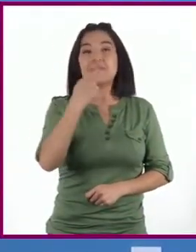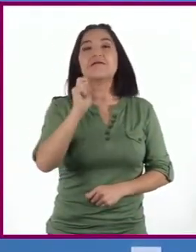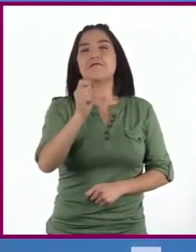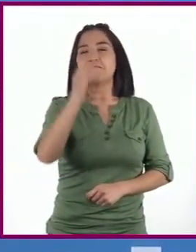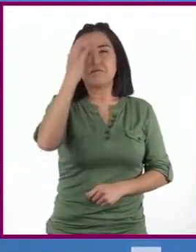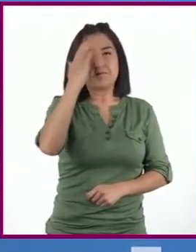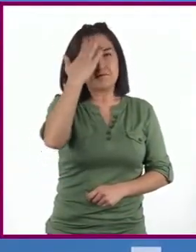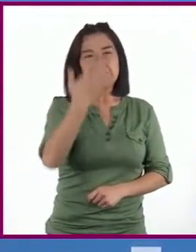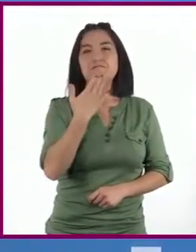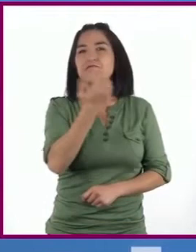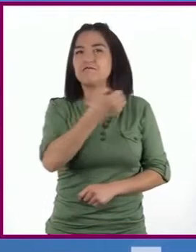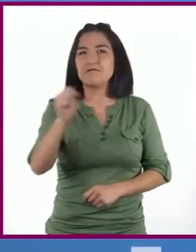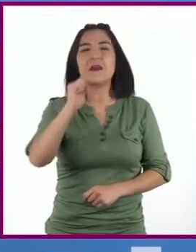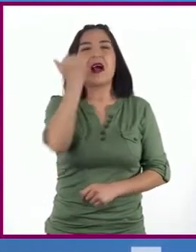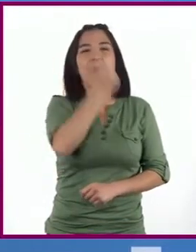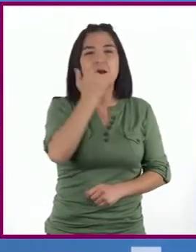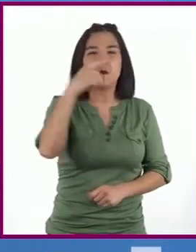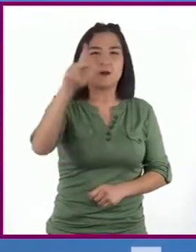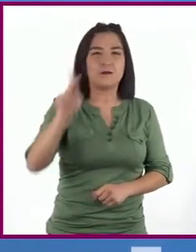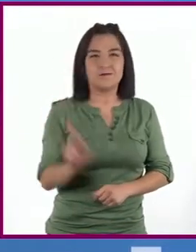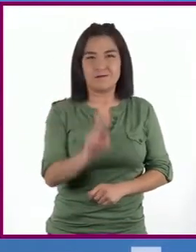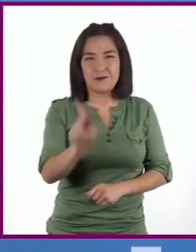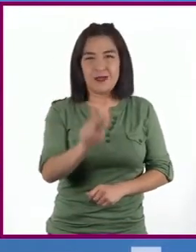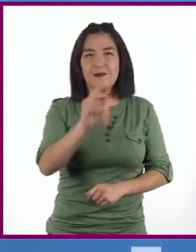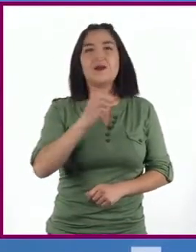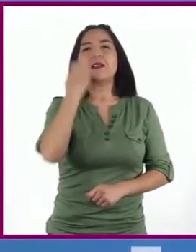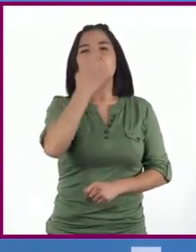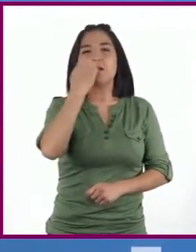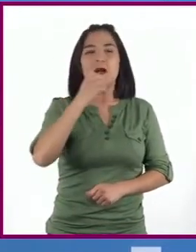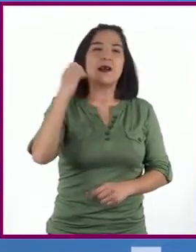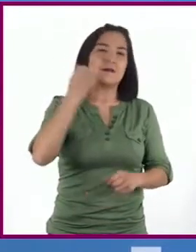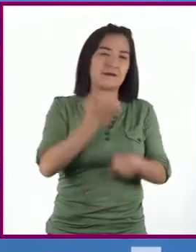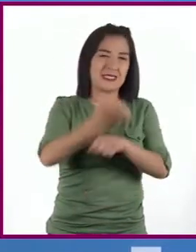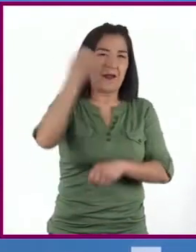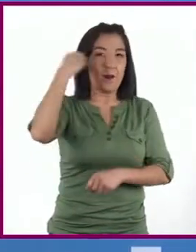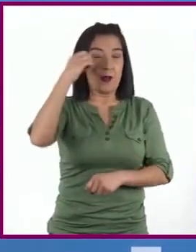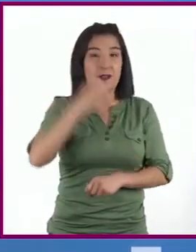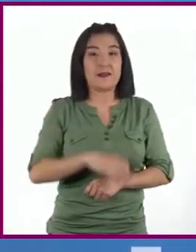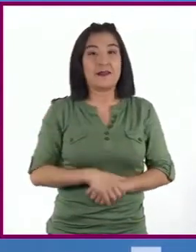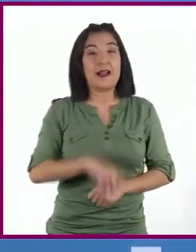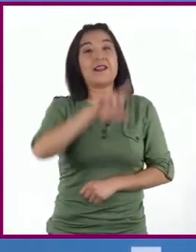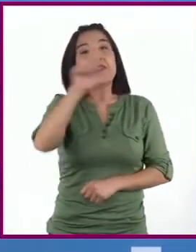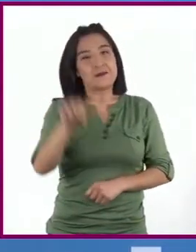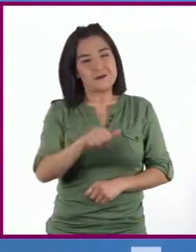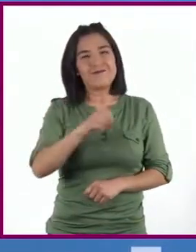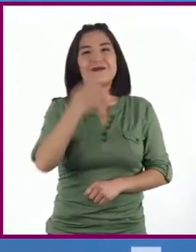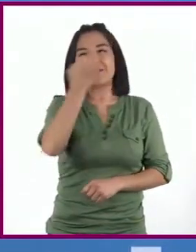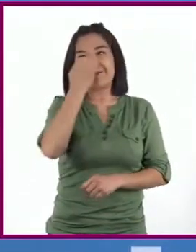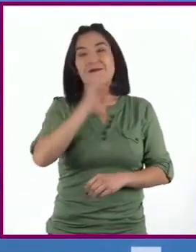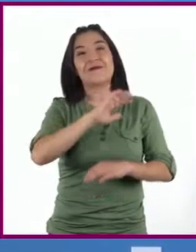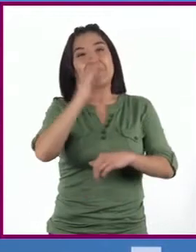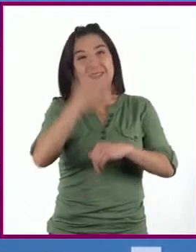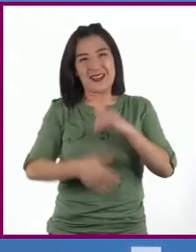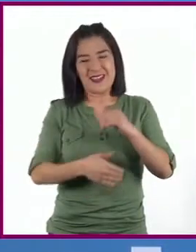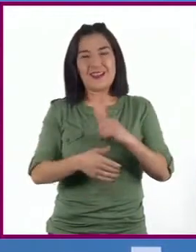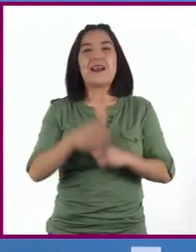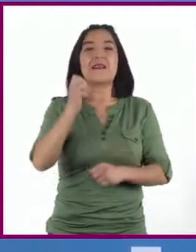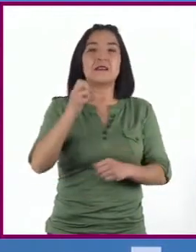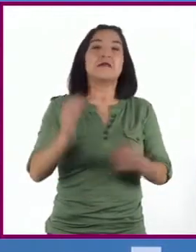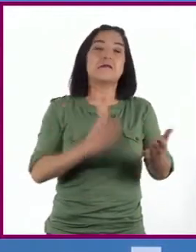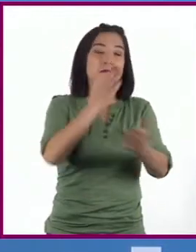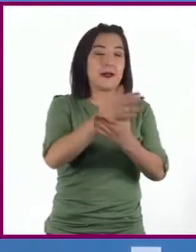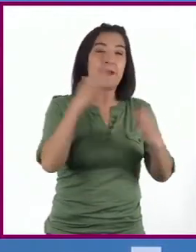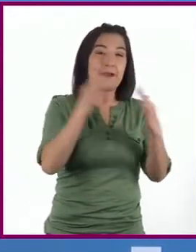de una secundaria rural del estado de Oaxaca. Después de asistir a la escuela, como todos los días, ayuda a su mamá